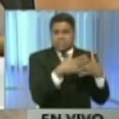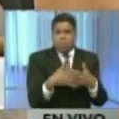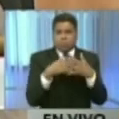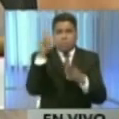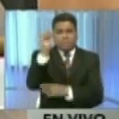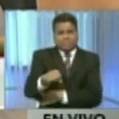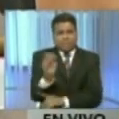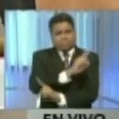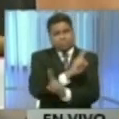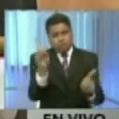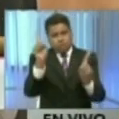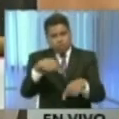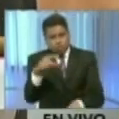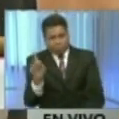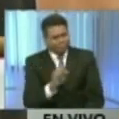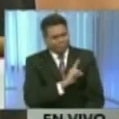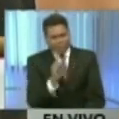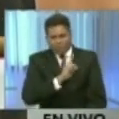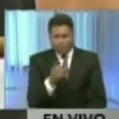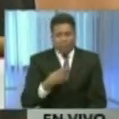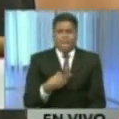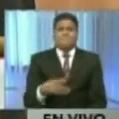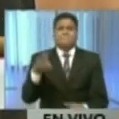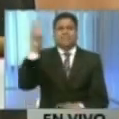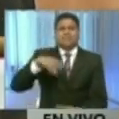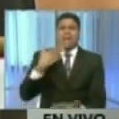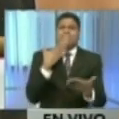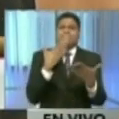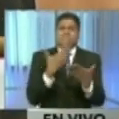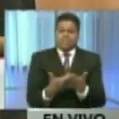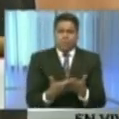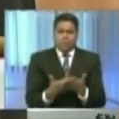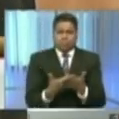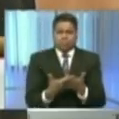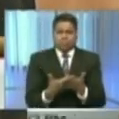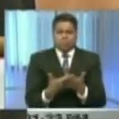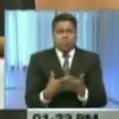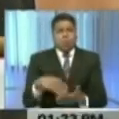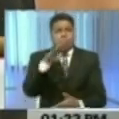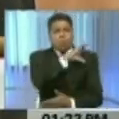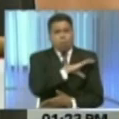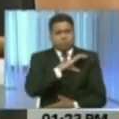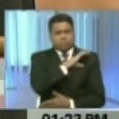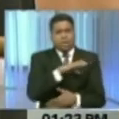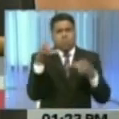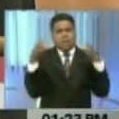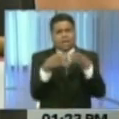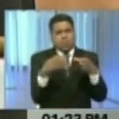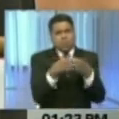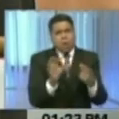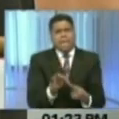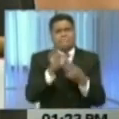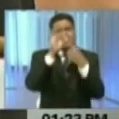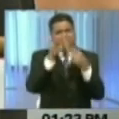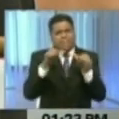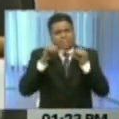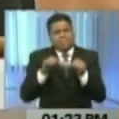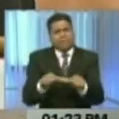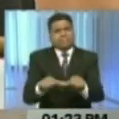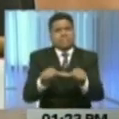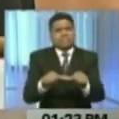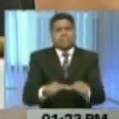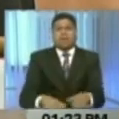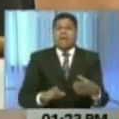eso. Venezuela solicitó un consejo permanente justamente para promover una declaración de